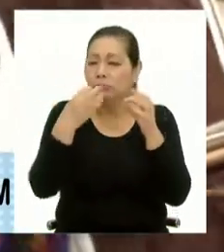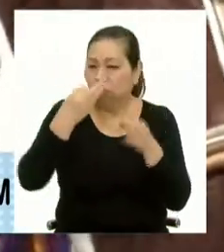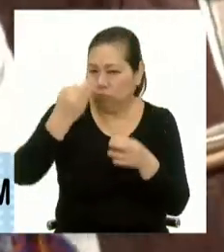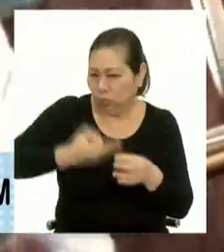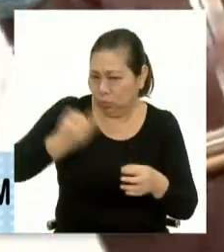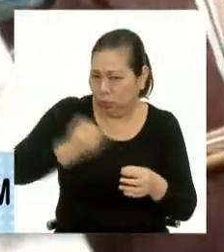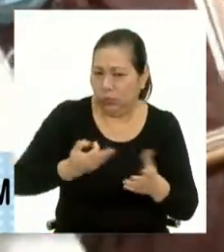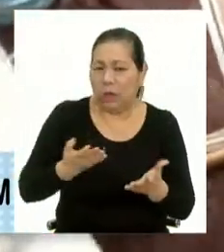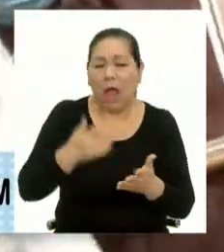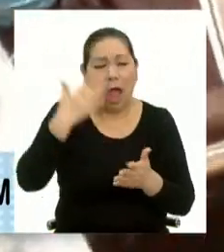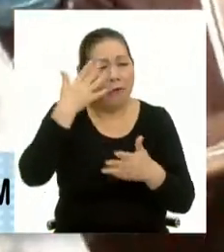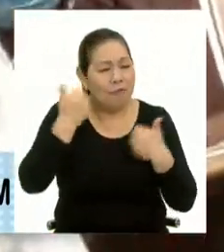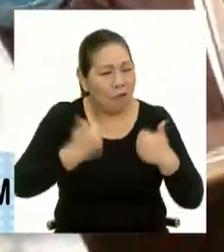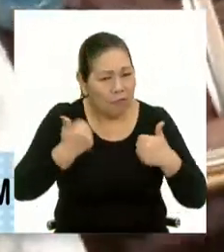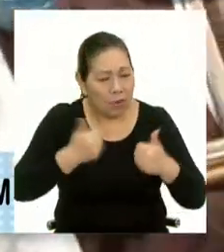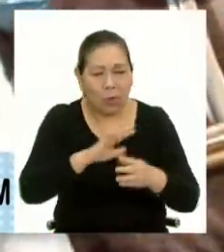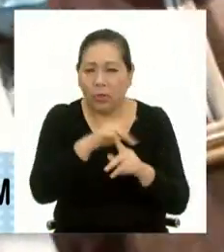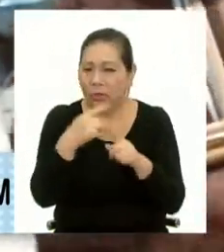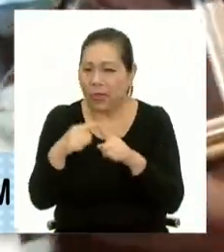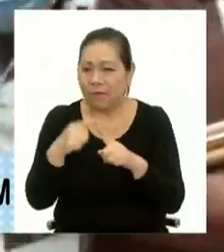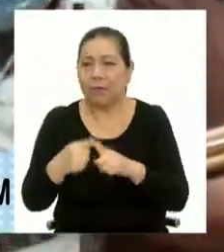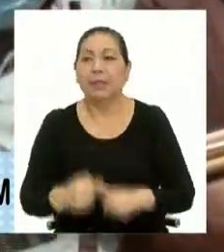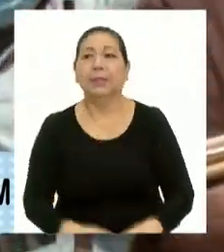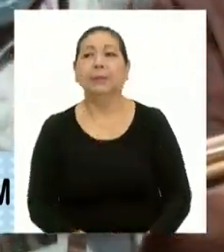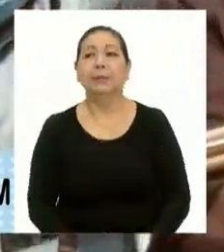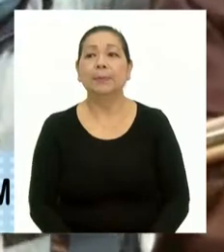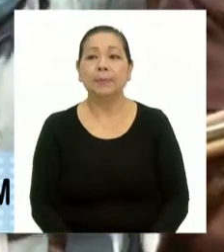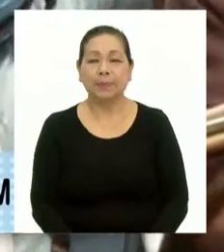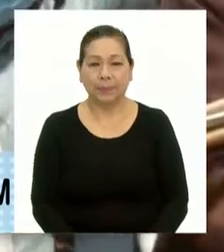originarios, afroperuanos y toda la sangre.